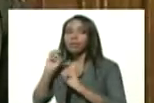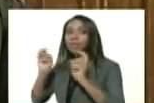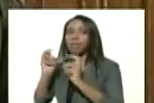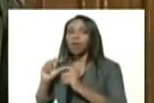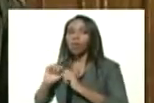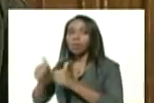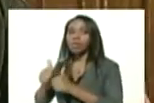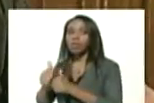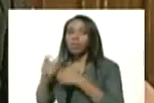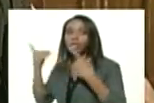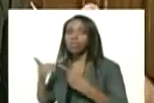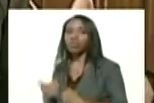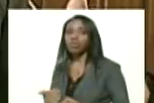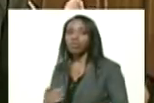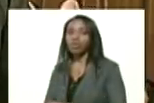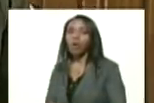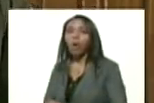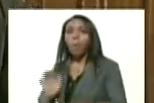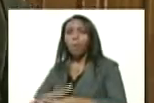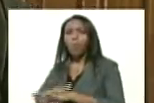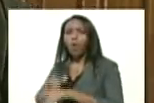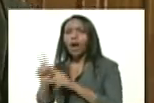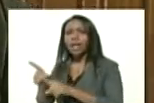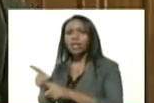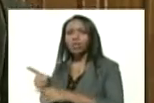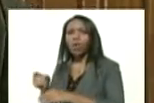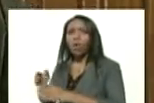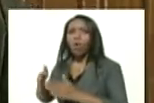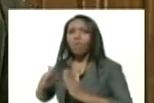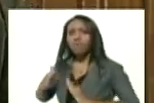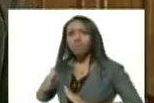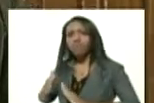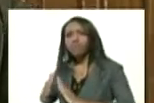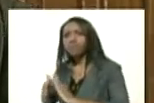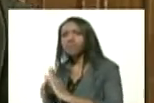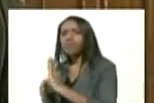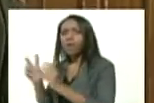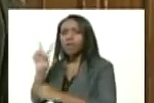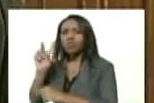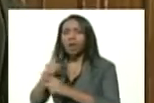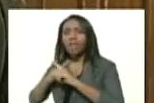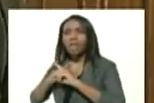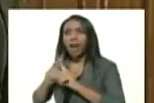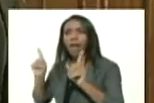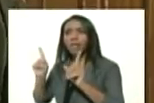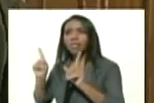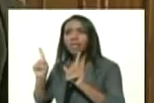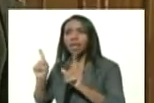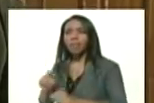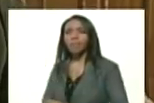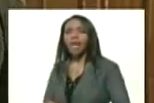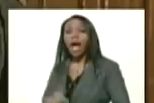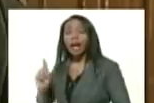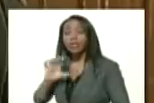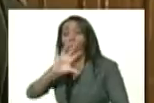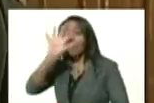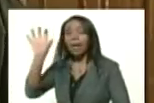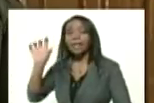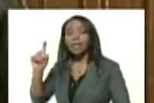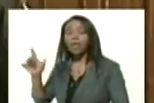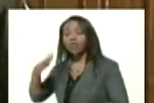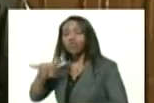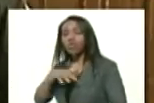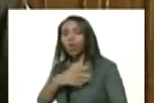nosotros a tomar las decisiones por eso las curvas en venezuela son totalmente distintas a las curvas de estos países donde los presidentes